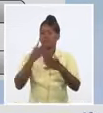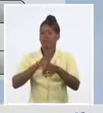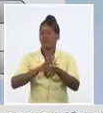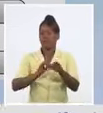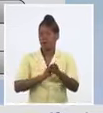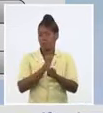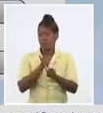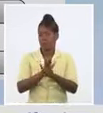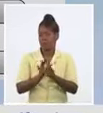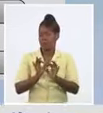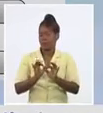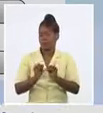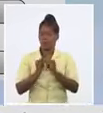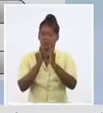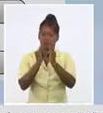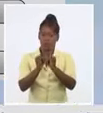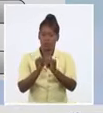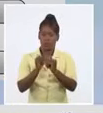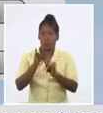diagnóstico de